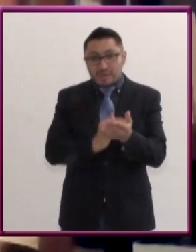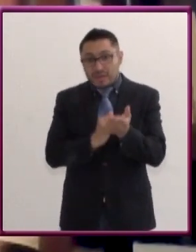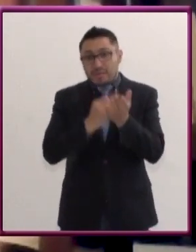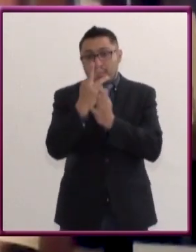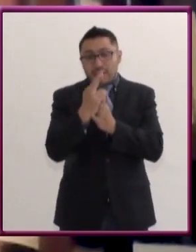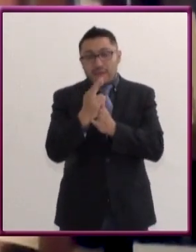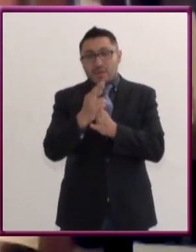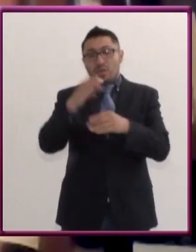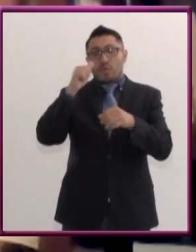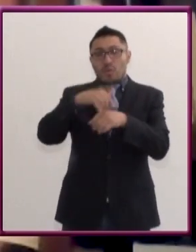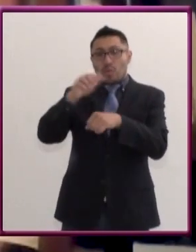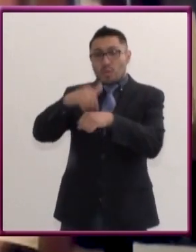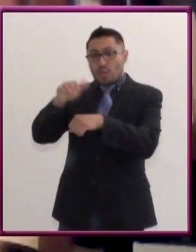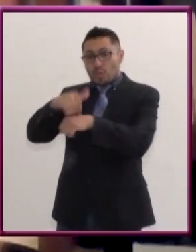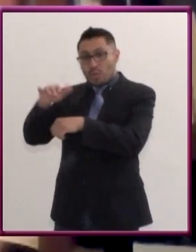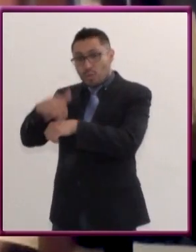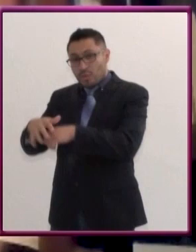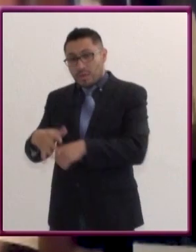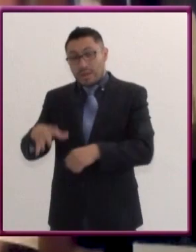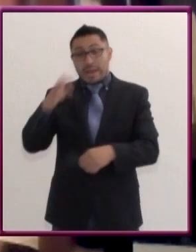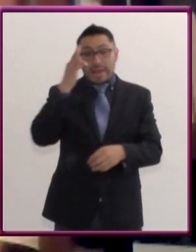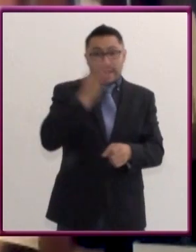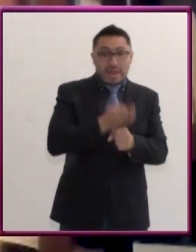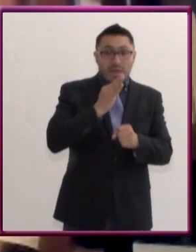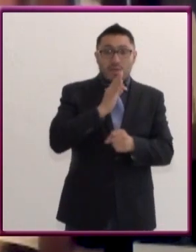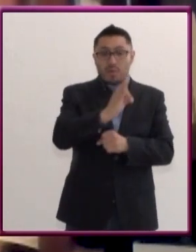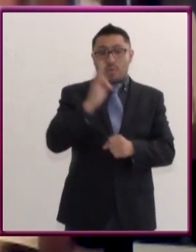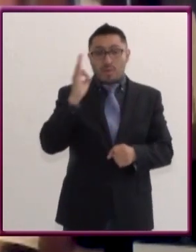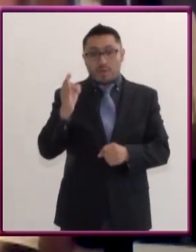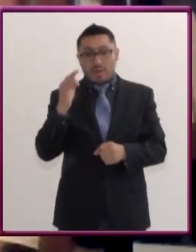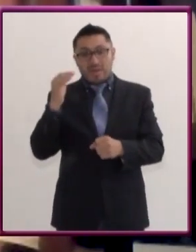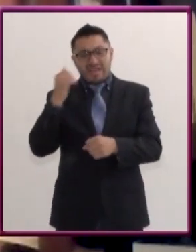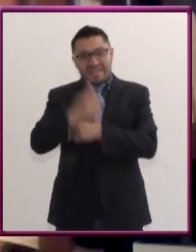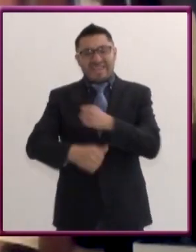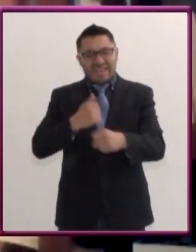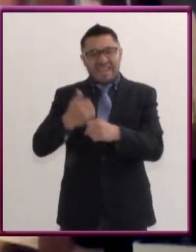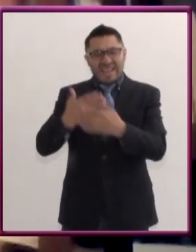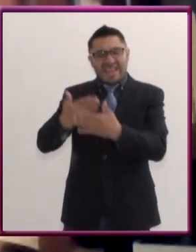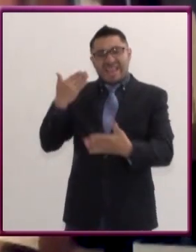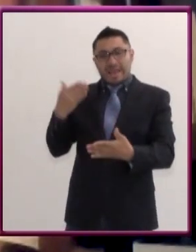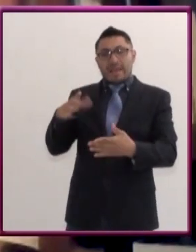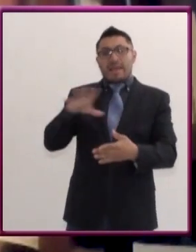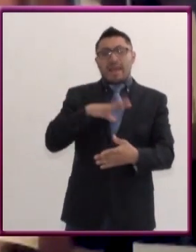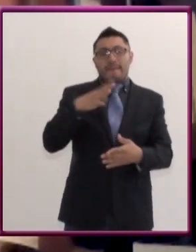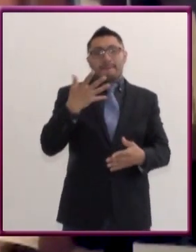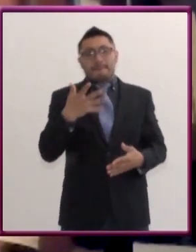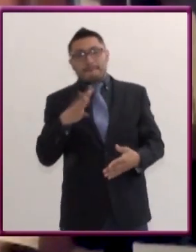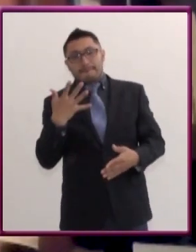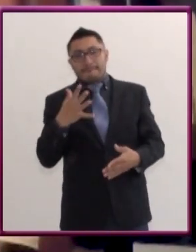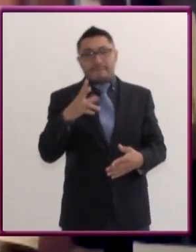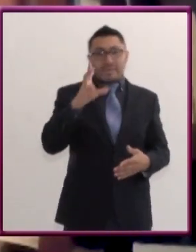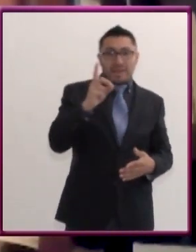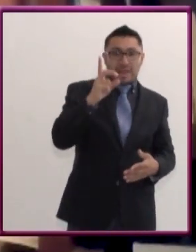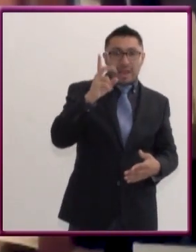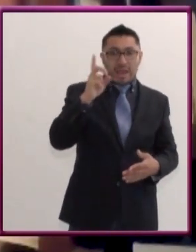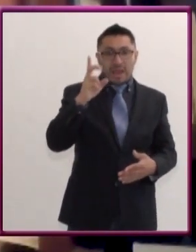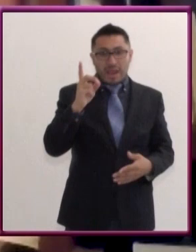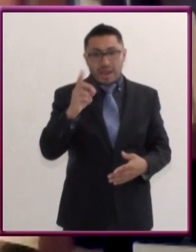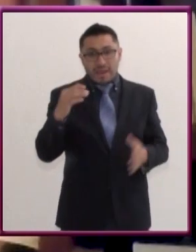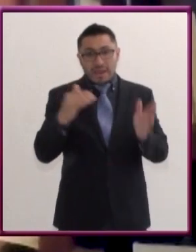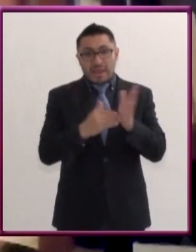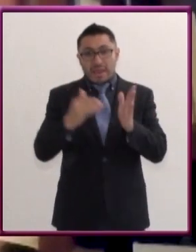mayor cantidad de decimales. Y a la fecha, hasta el año pasado, había del orden de